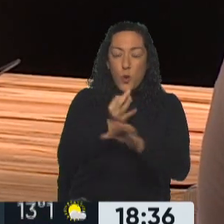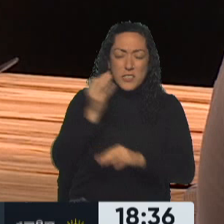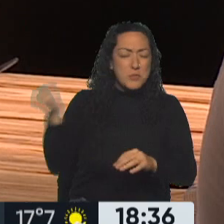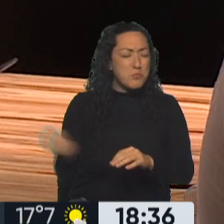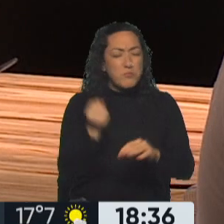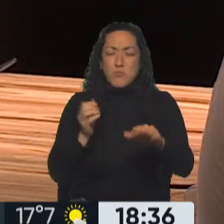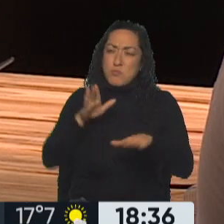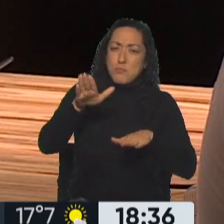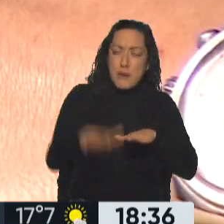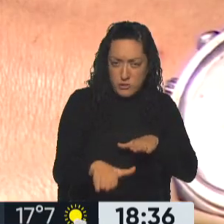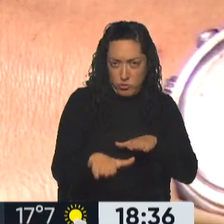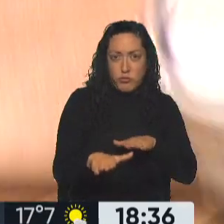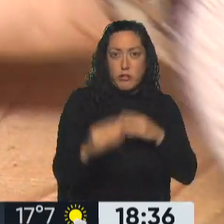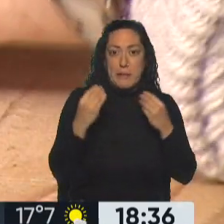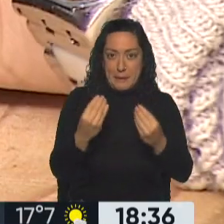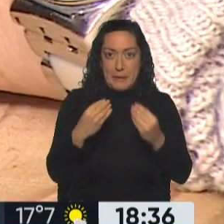importante hace muy poco,